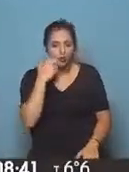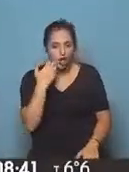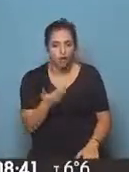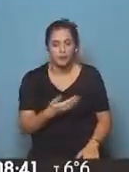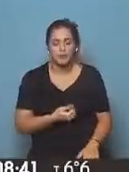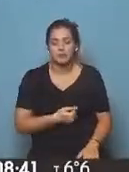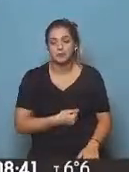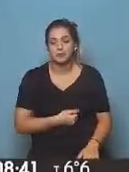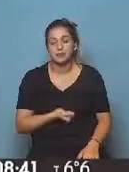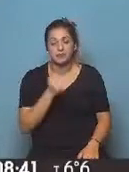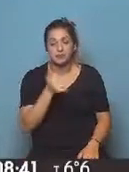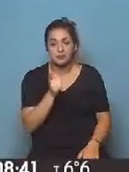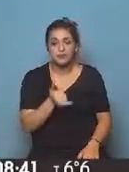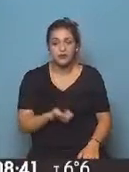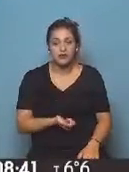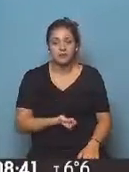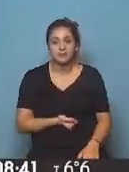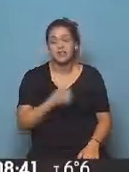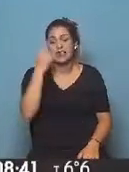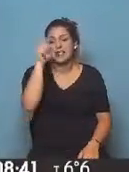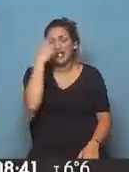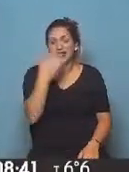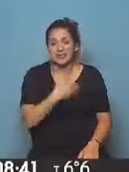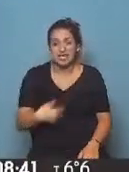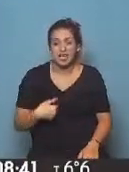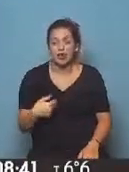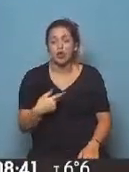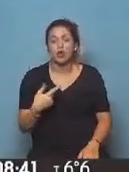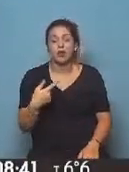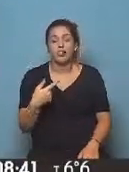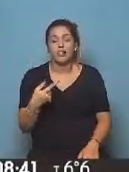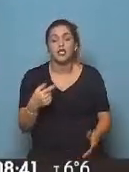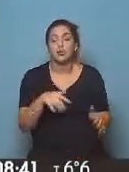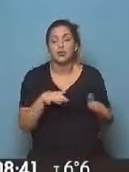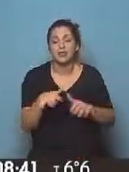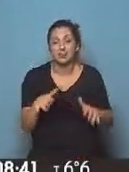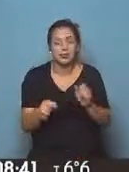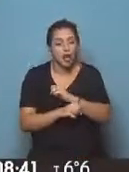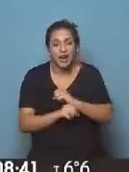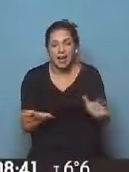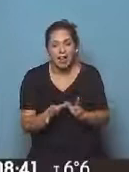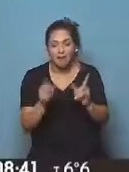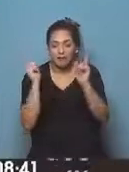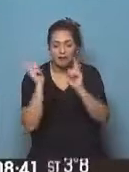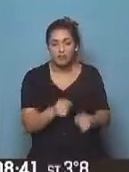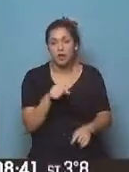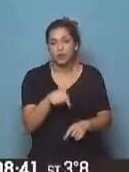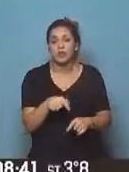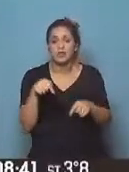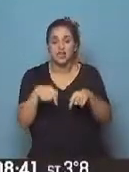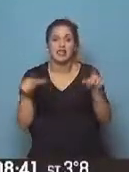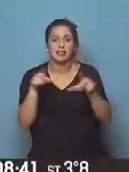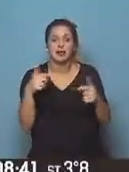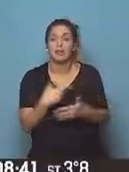por colocar alguien algo en una situación de ajuste perpetuo que aparte ustedes sacan en la tele pública lo saben muy bien